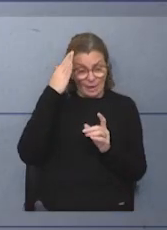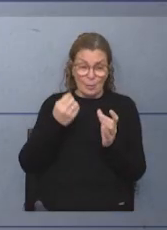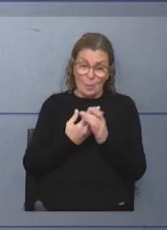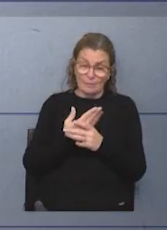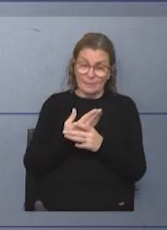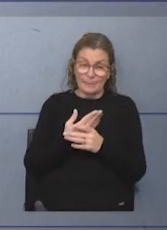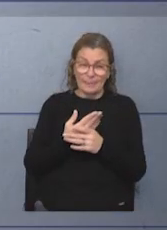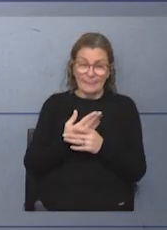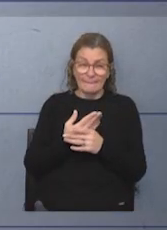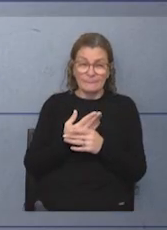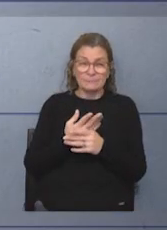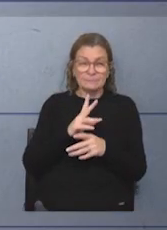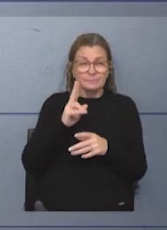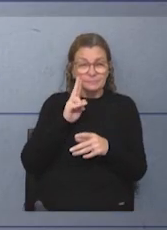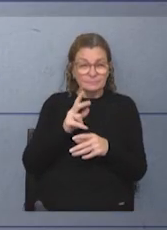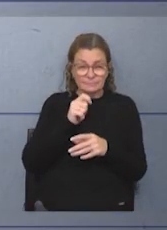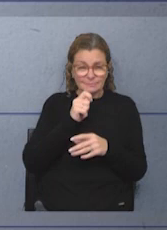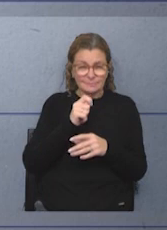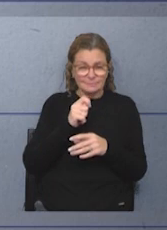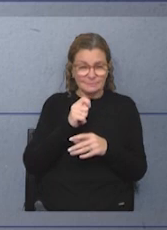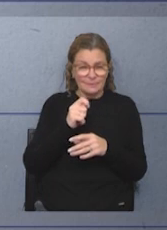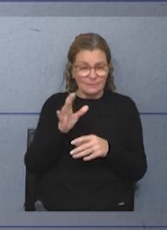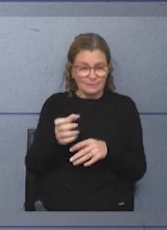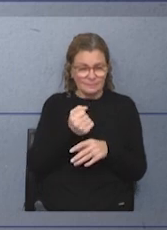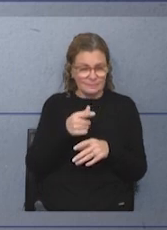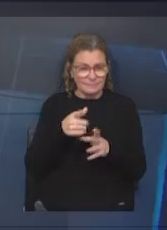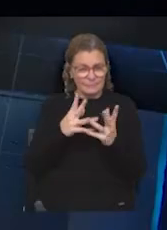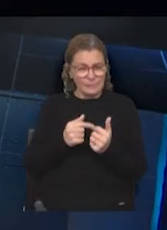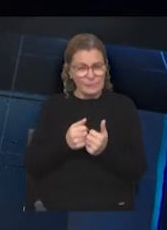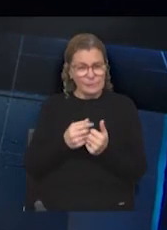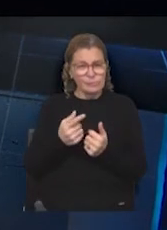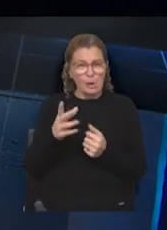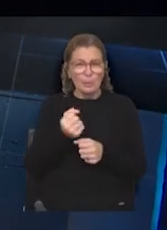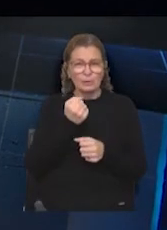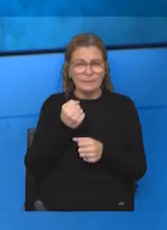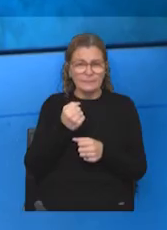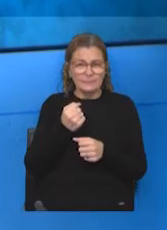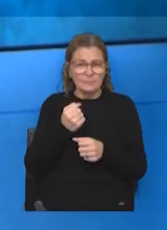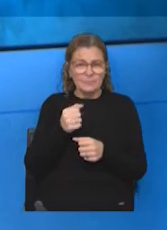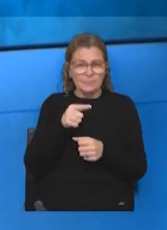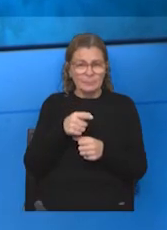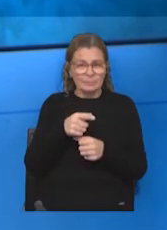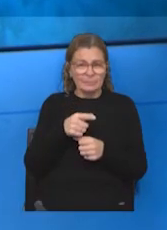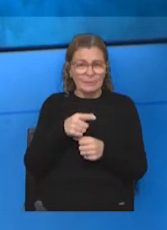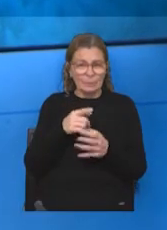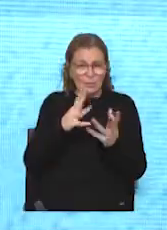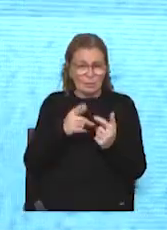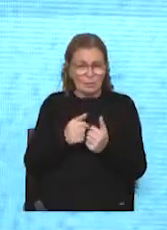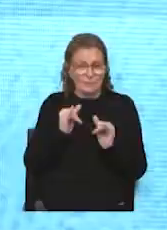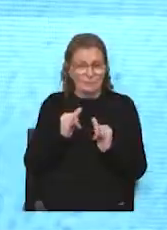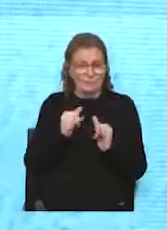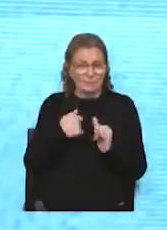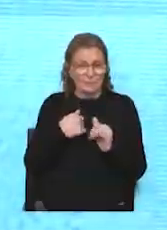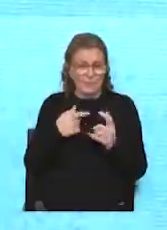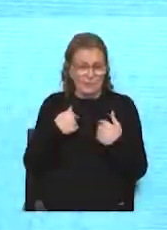a andar mediando periodismo usted ya lo dijo pero las fuentes no se consiguen de esa manera sabe cómo la consigo Bueno uno tiene sus estrategias no y bueno yo